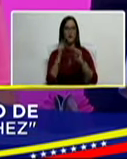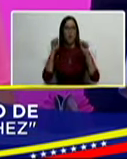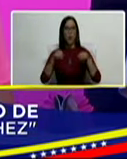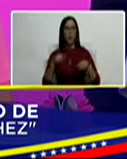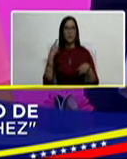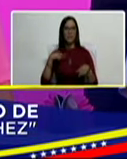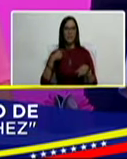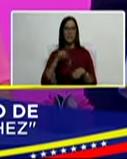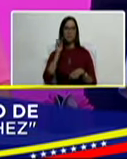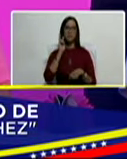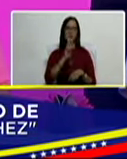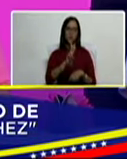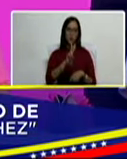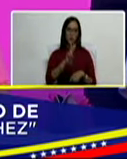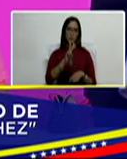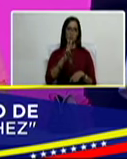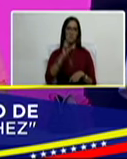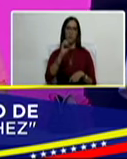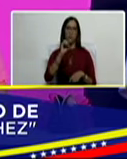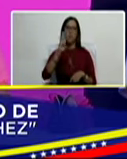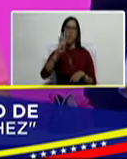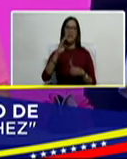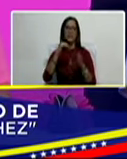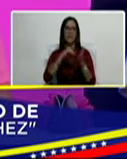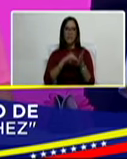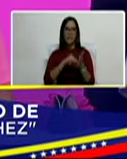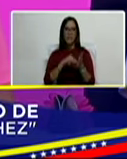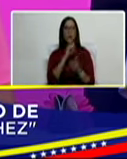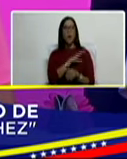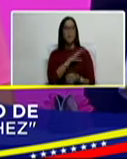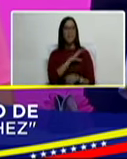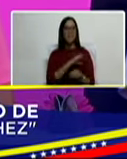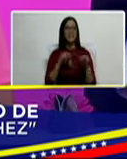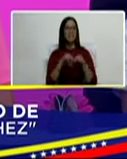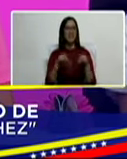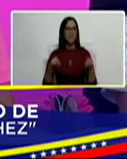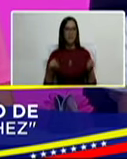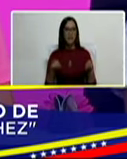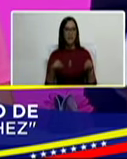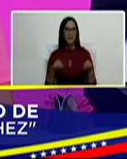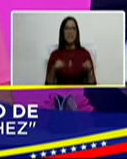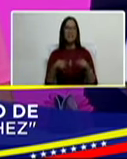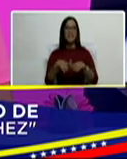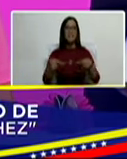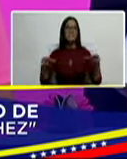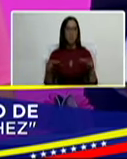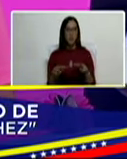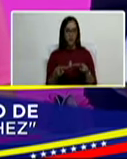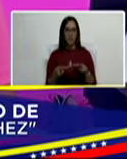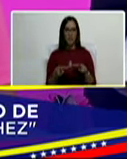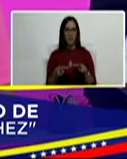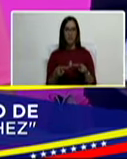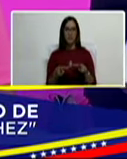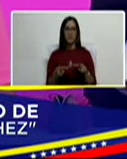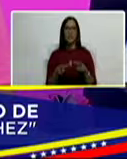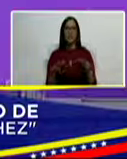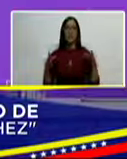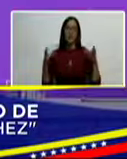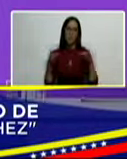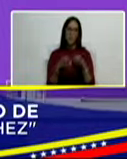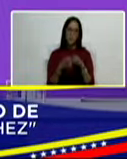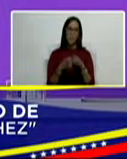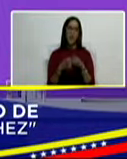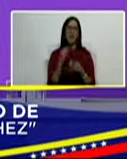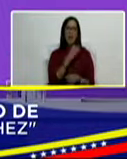tenemos 204.000 comités territoriales y sectoriales que conforman la